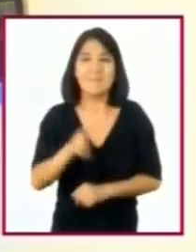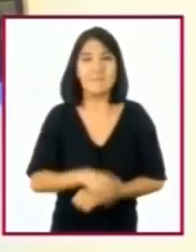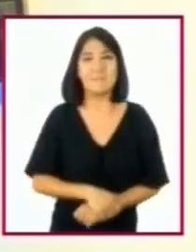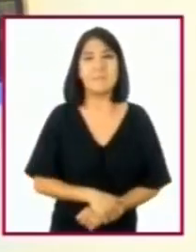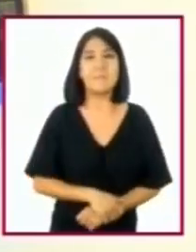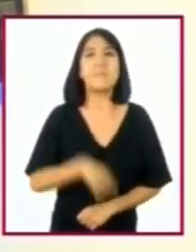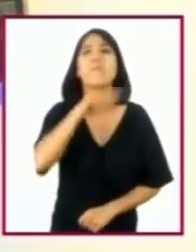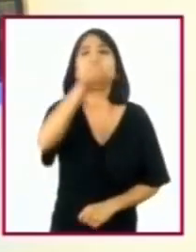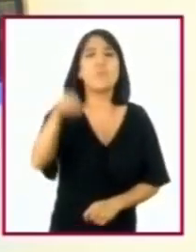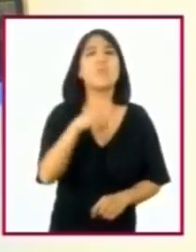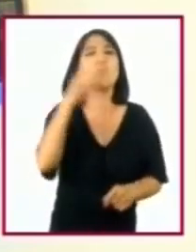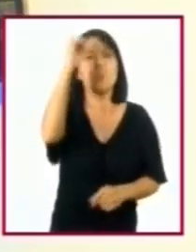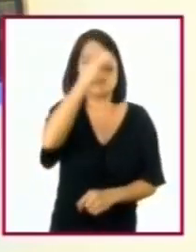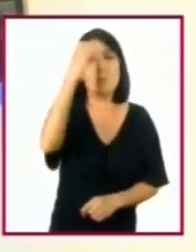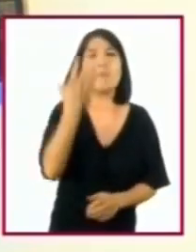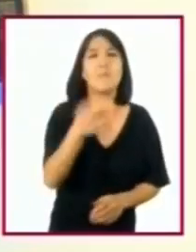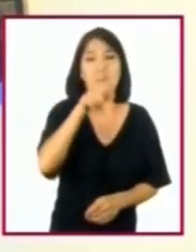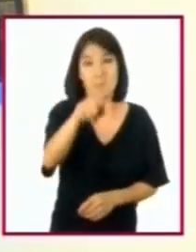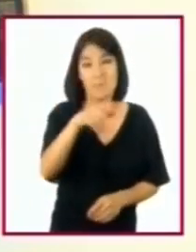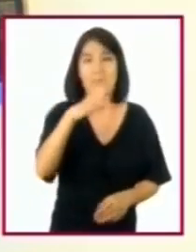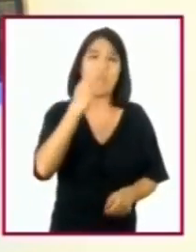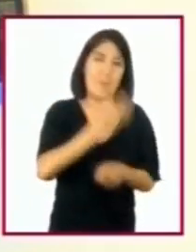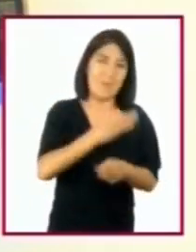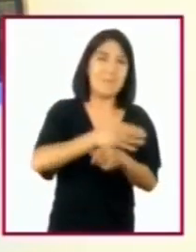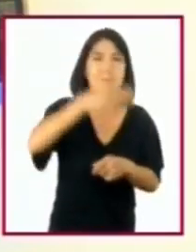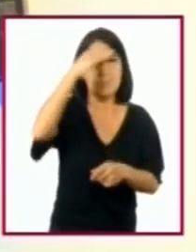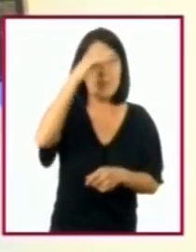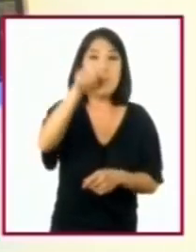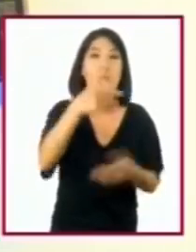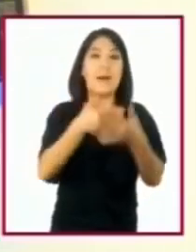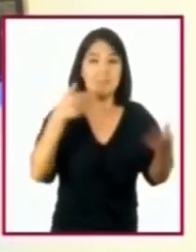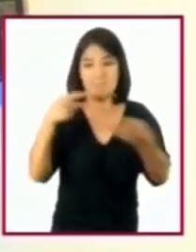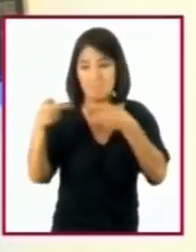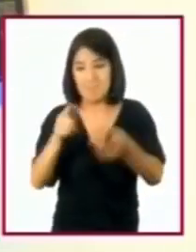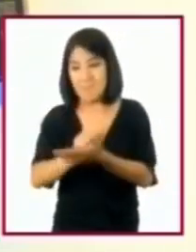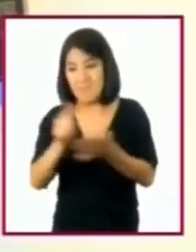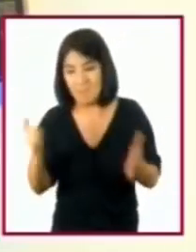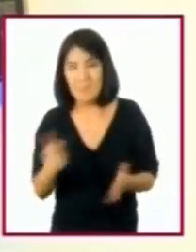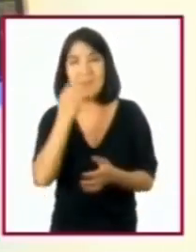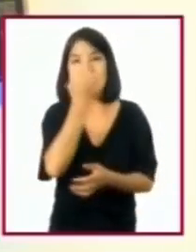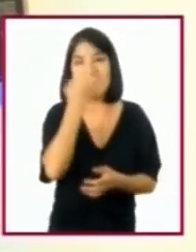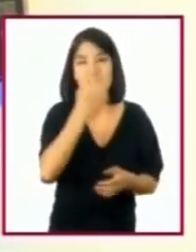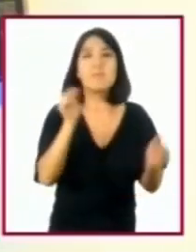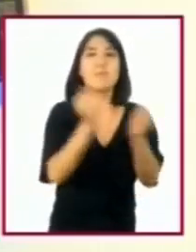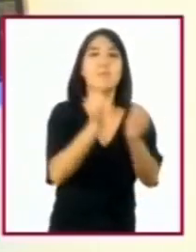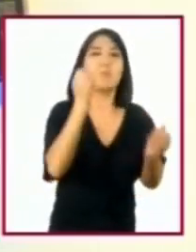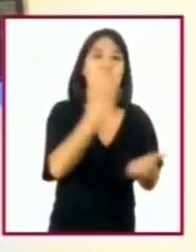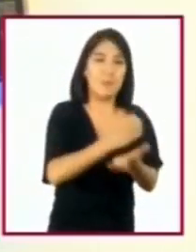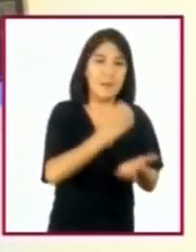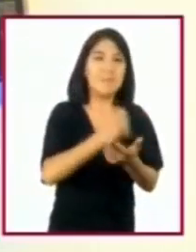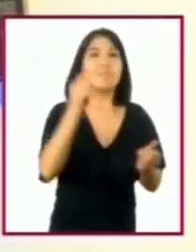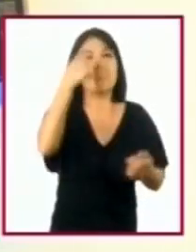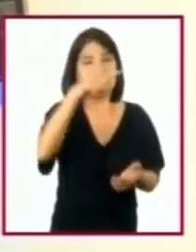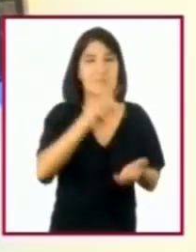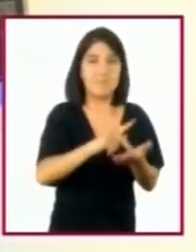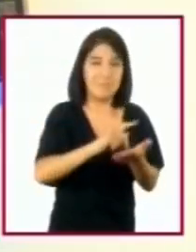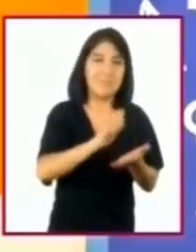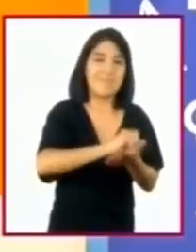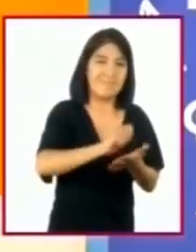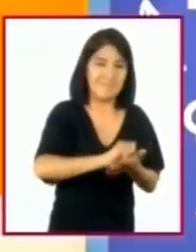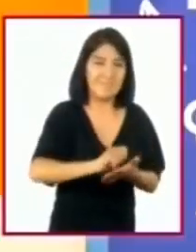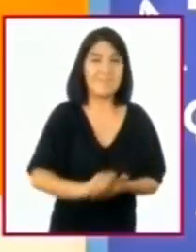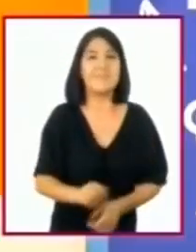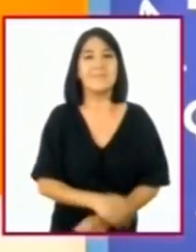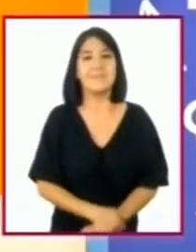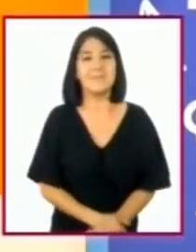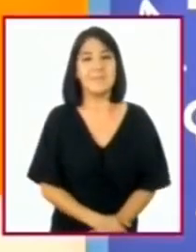tú? Mientras lo piensas, prepara tu libro de texto y cuaderno con bolígrafo para hacer anotaciones.